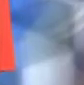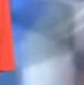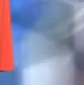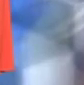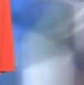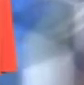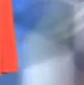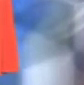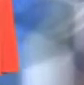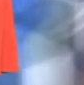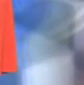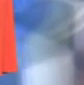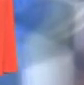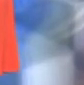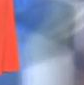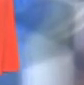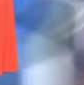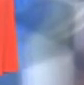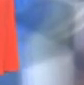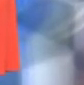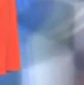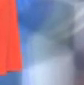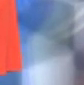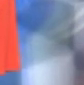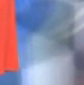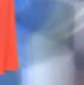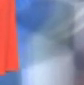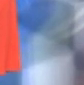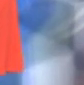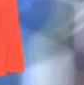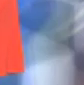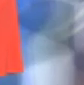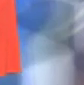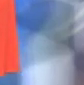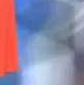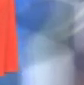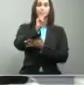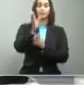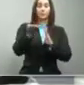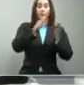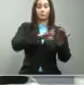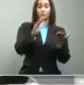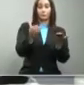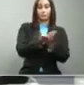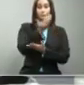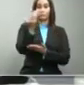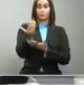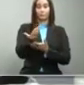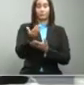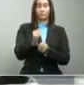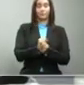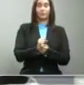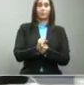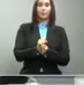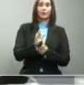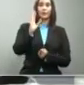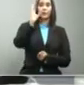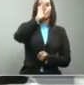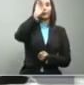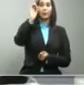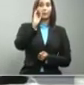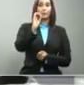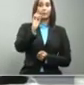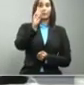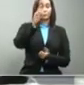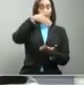Hola, ¿qué tal? Yo soy Sol Espinosa y esto es un boletín informativo para N16. La pandemia del coronavirus, que